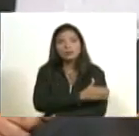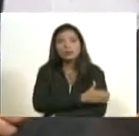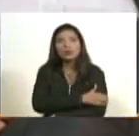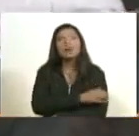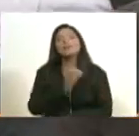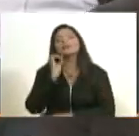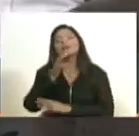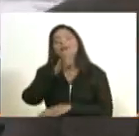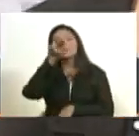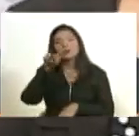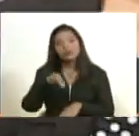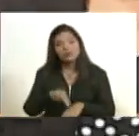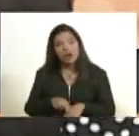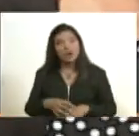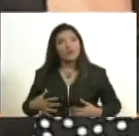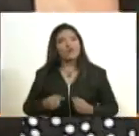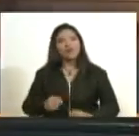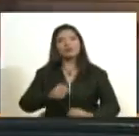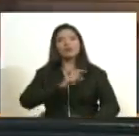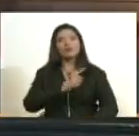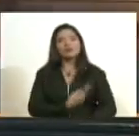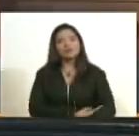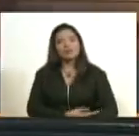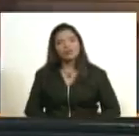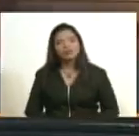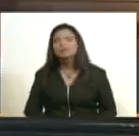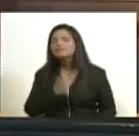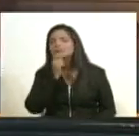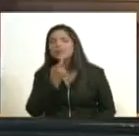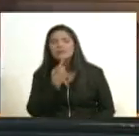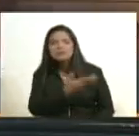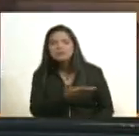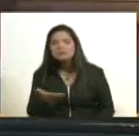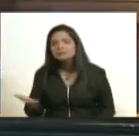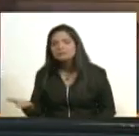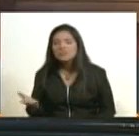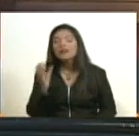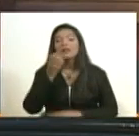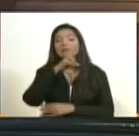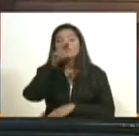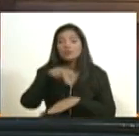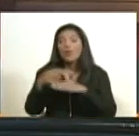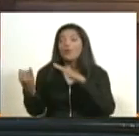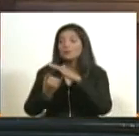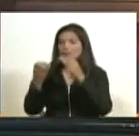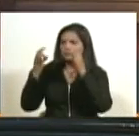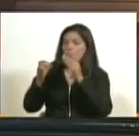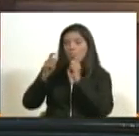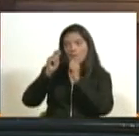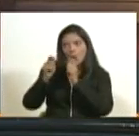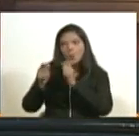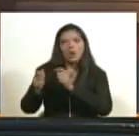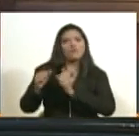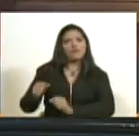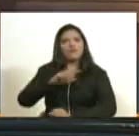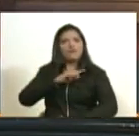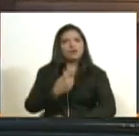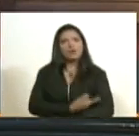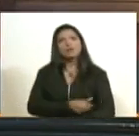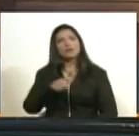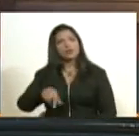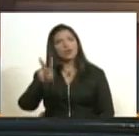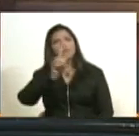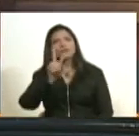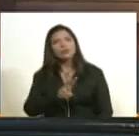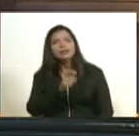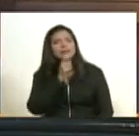la Asamblea Nacional se ha fortalecido? ¿Alguien puede decir que la Asamblea Nacional es una institución prestigiosa, fortalecida en el país?